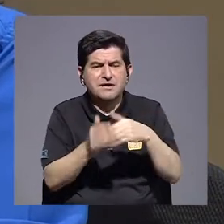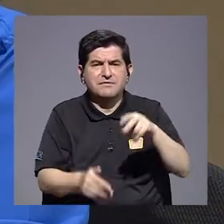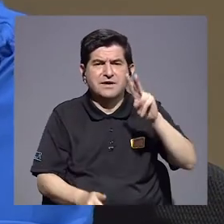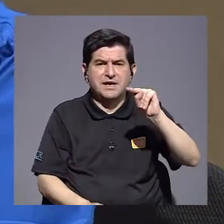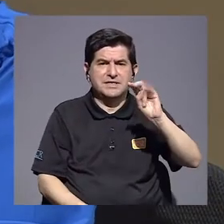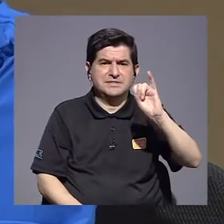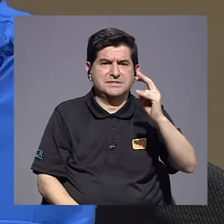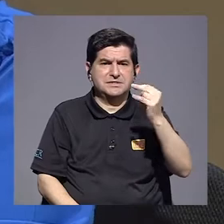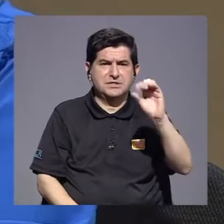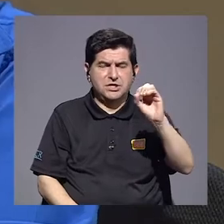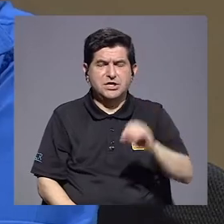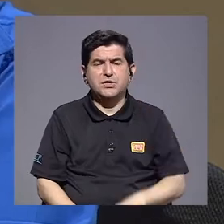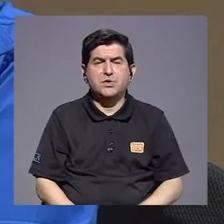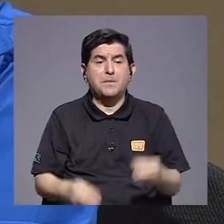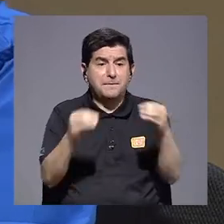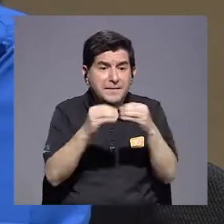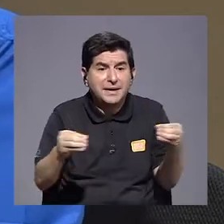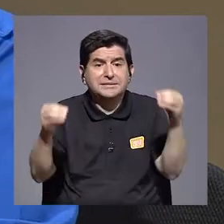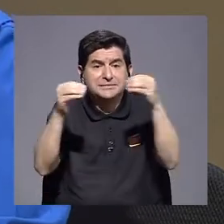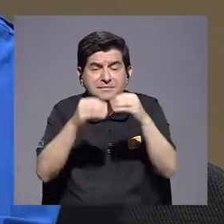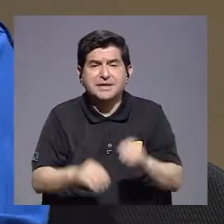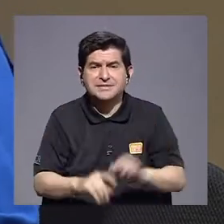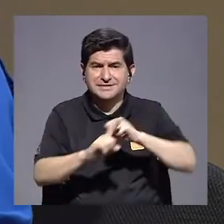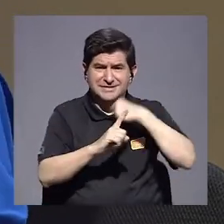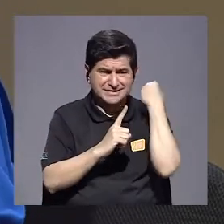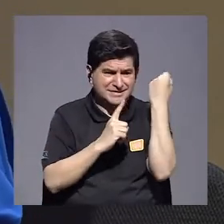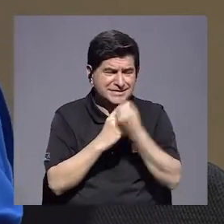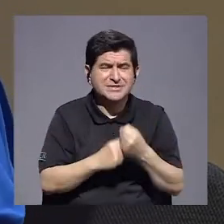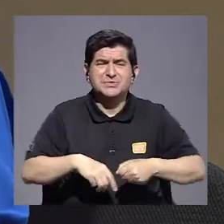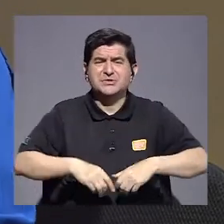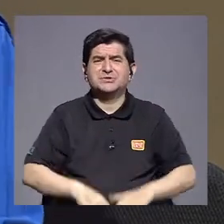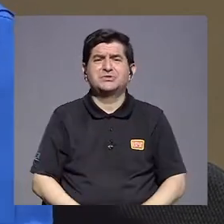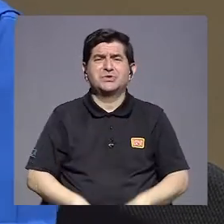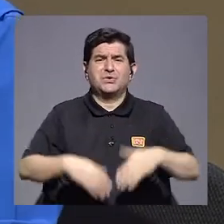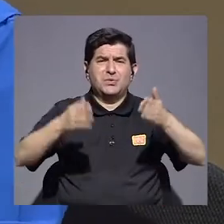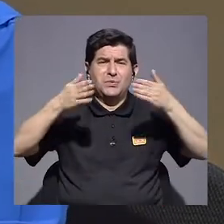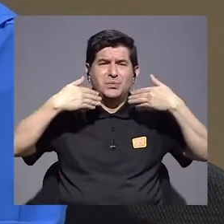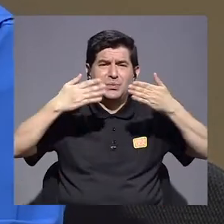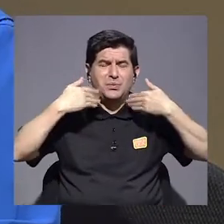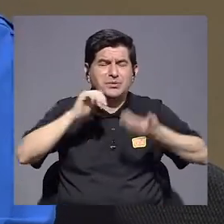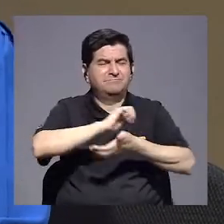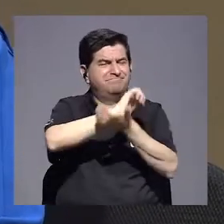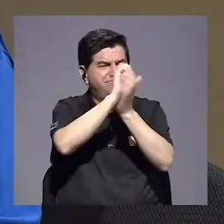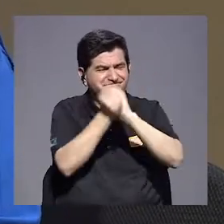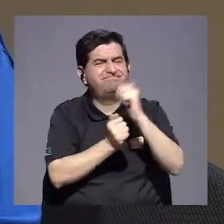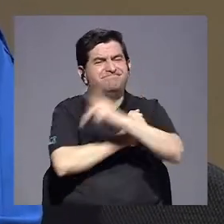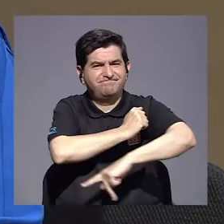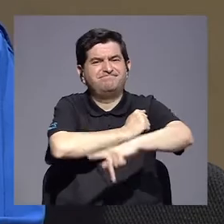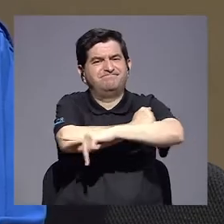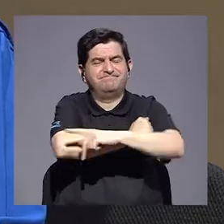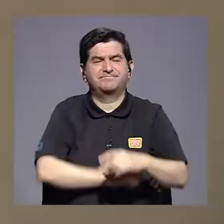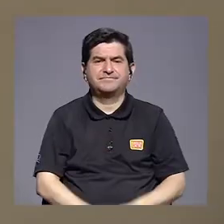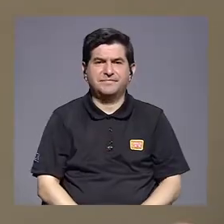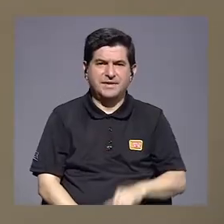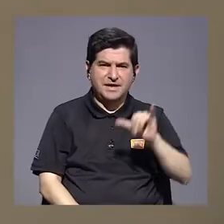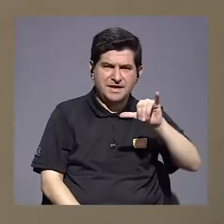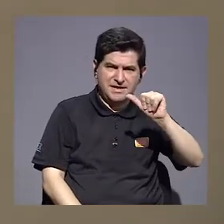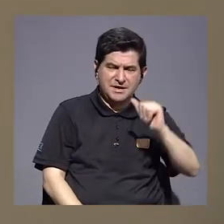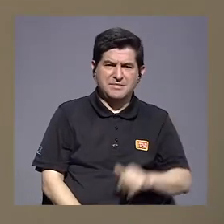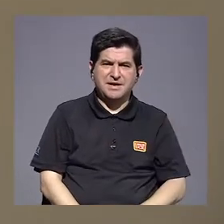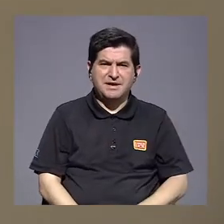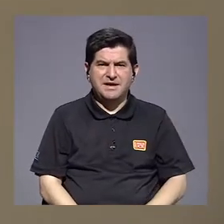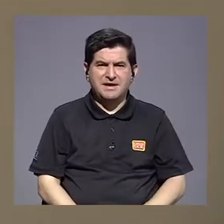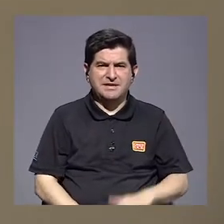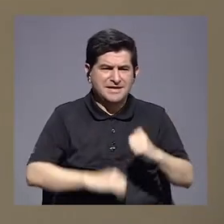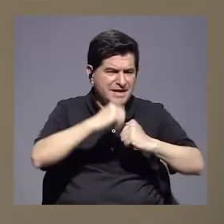día es más, y esto hace que lógicamente las condiciones climáticas varíen también en nuestro país. Doña Yamilet, las